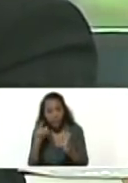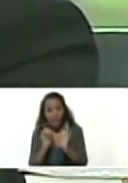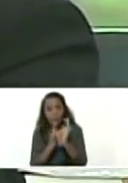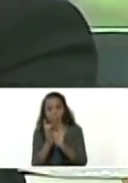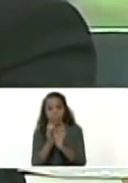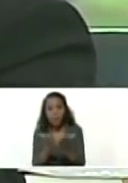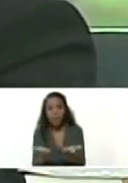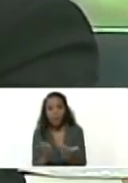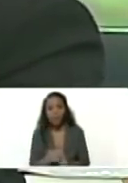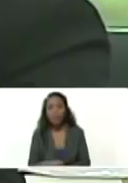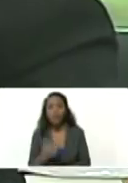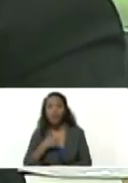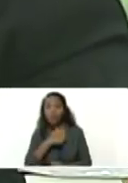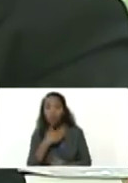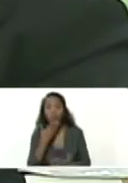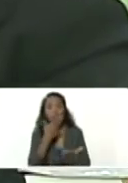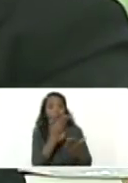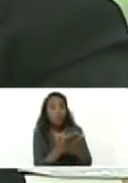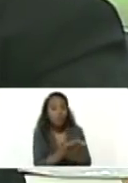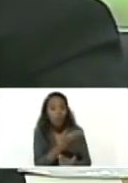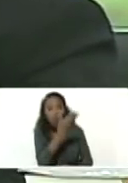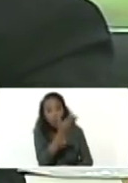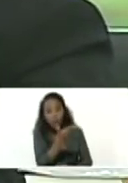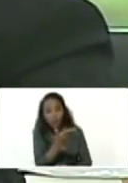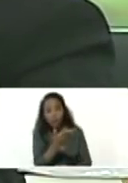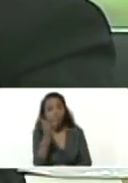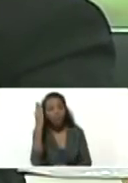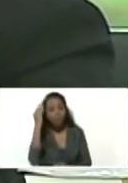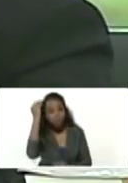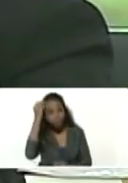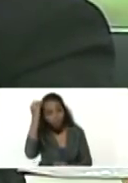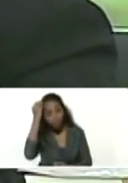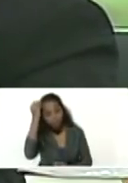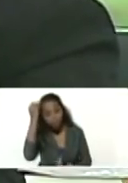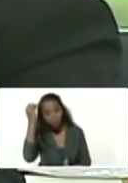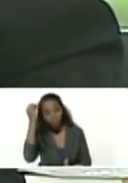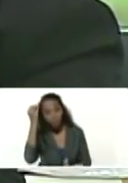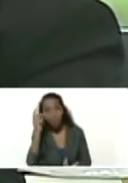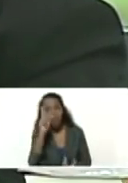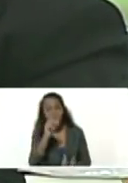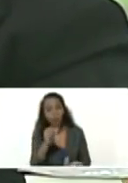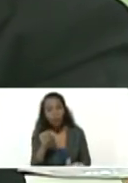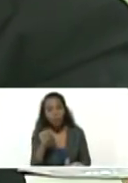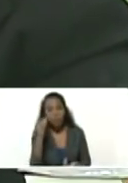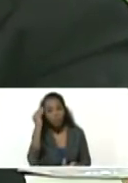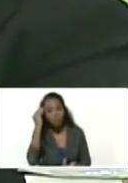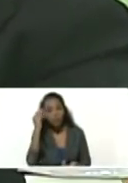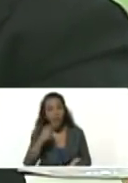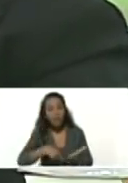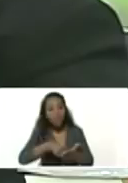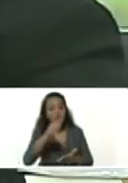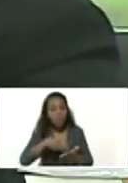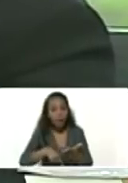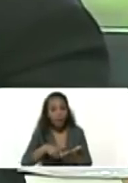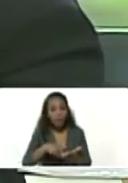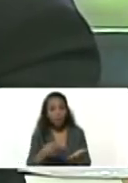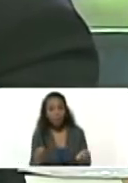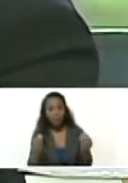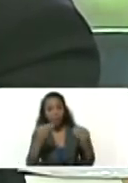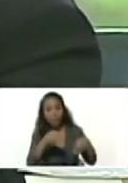Queremos solicitarle, presidente, que también tome en consideración para que usted pueda firmar un decreto en la celebración del